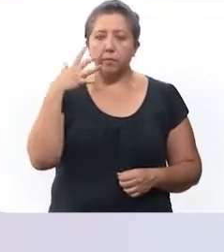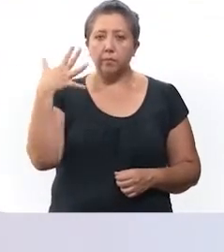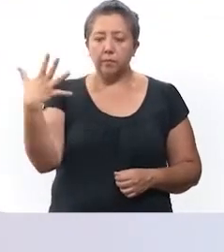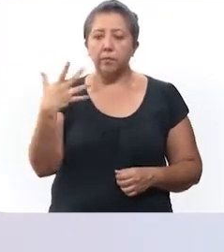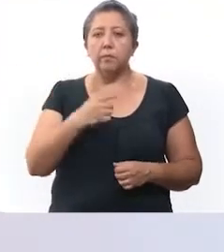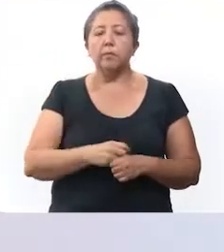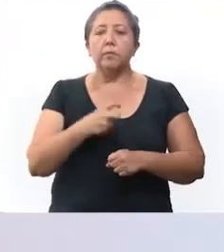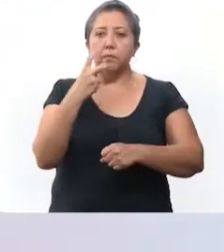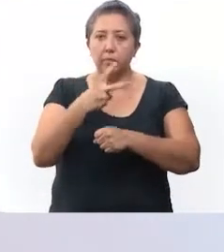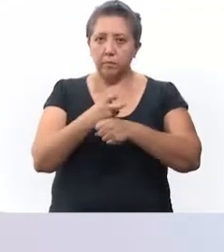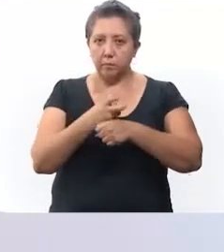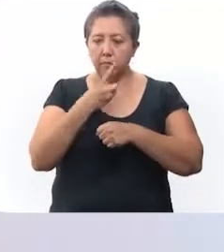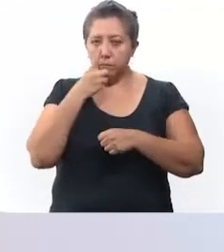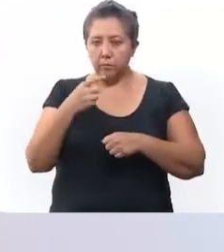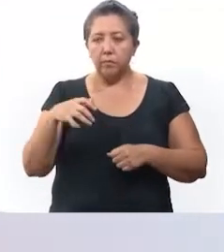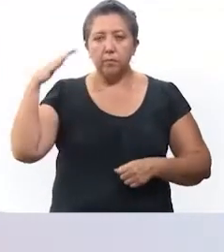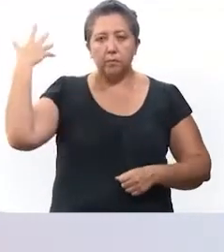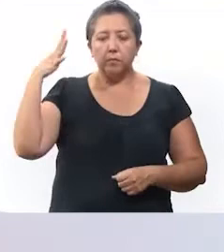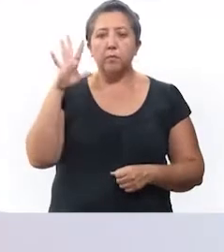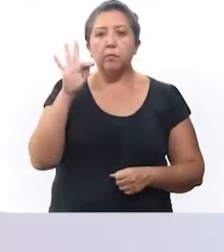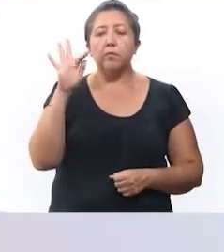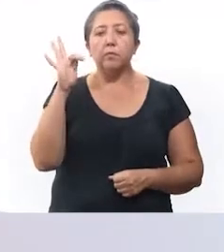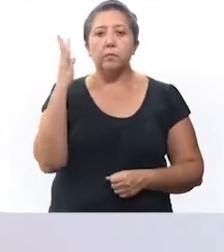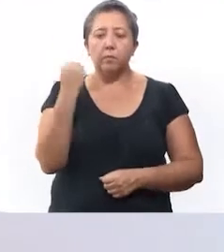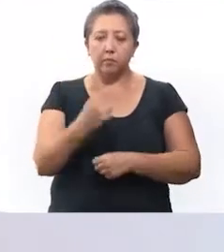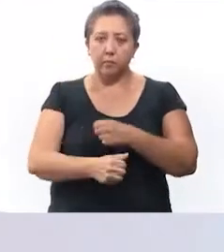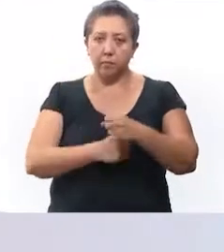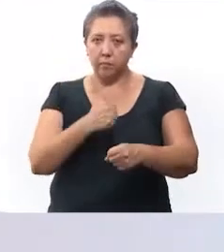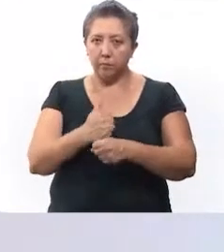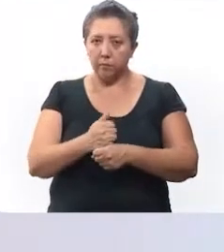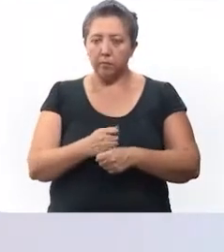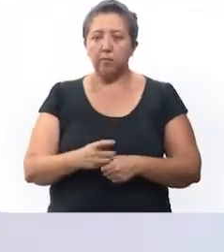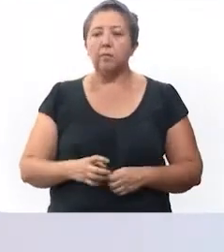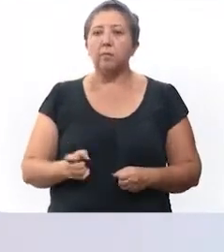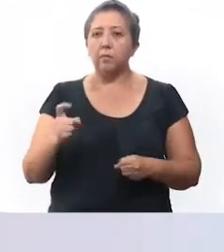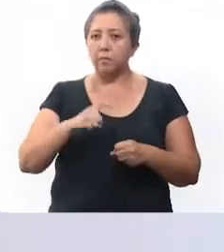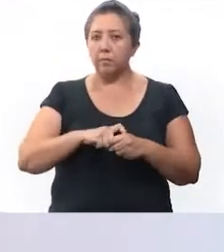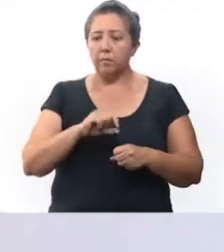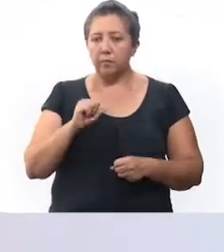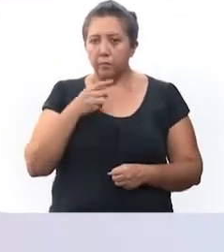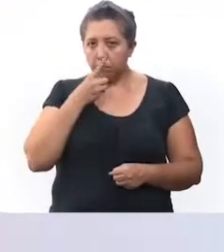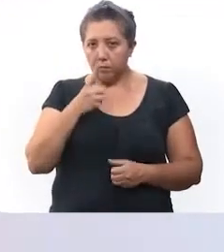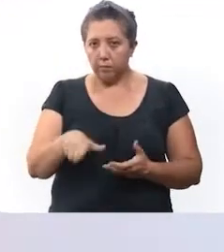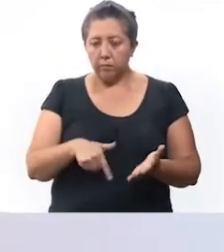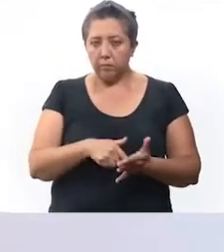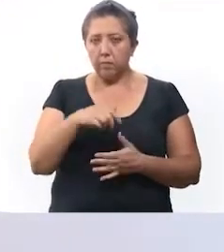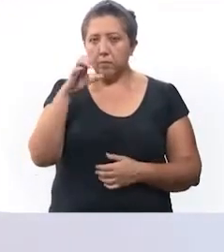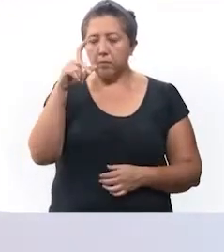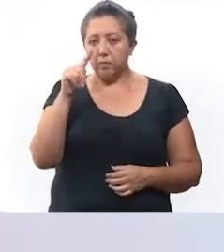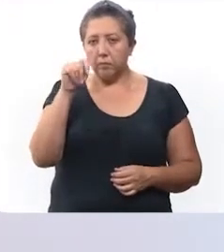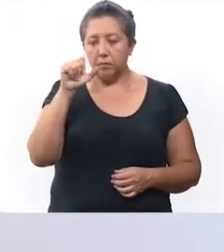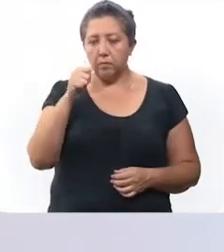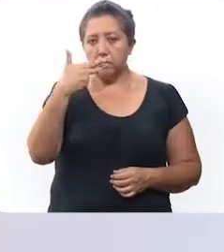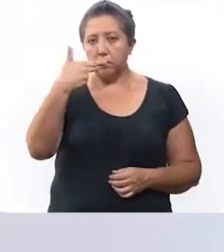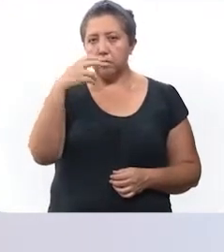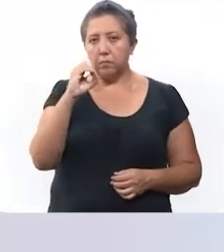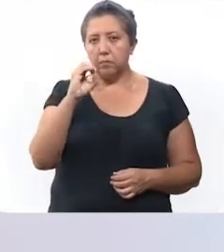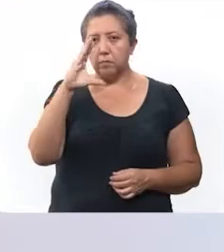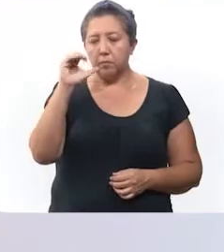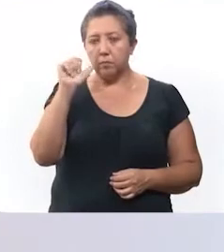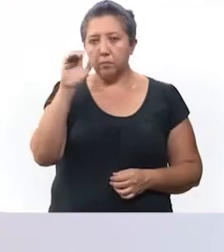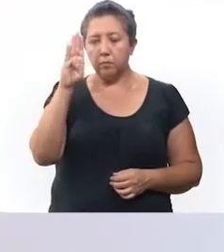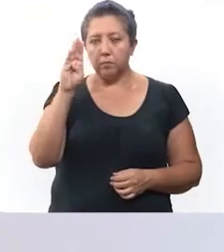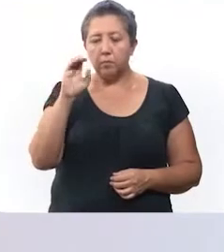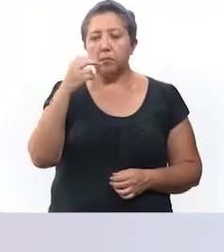se administrarán segundas dosis a adultos de 40 a 49 pertenecientes a las demarcaciones de Espita, Jocabá,